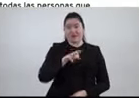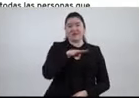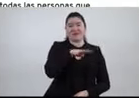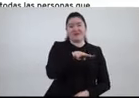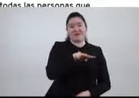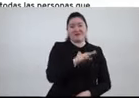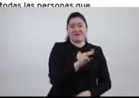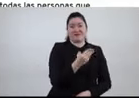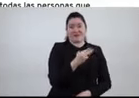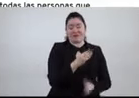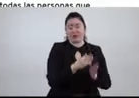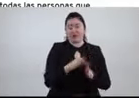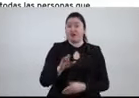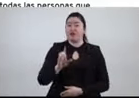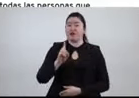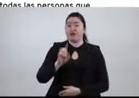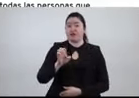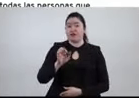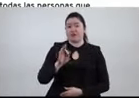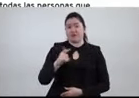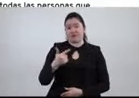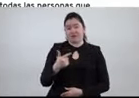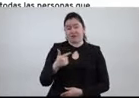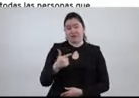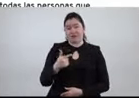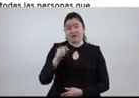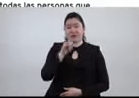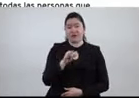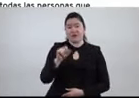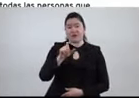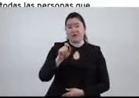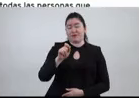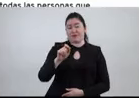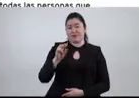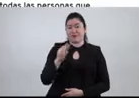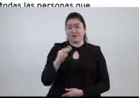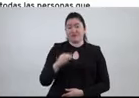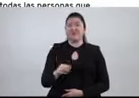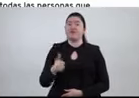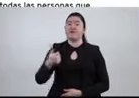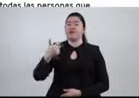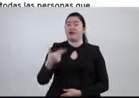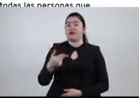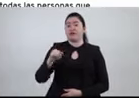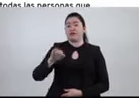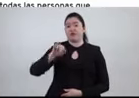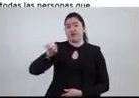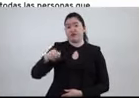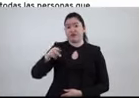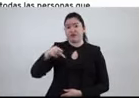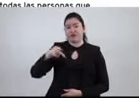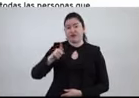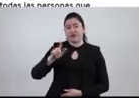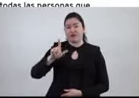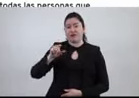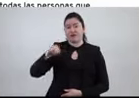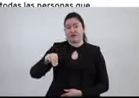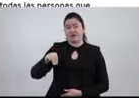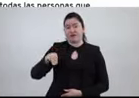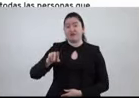mayo, D, E, F y G, el jueves 20 de mayo, H, I, J, K, L, M,